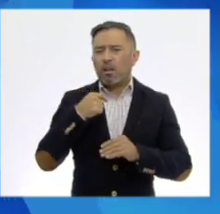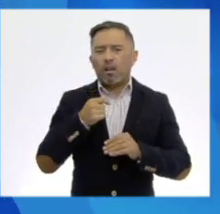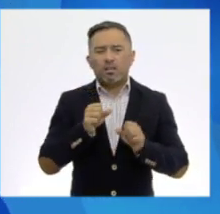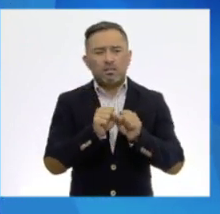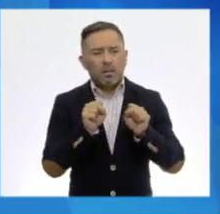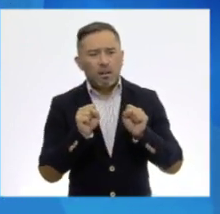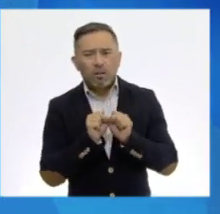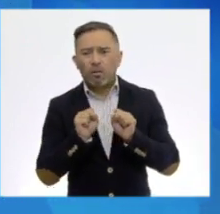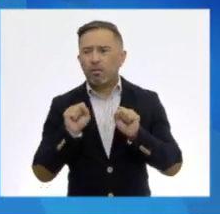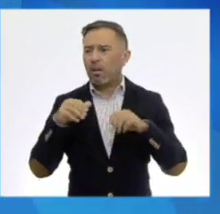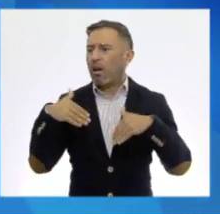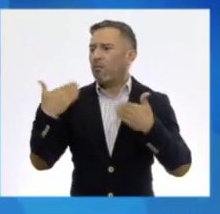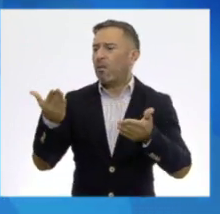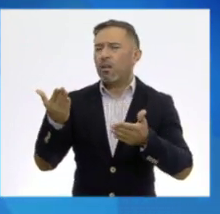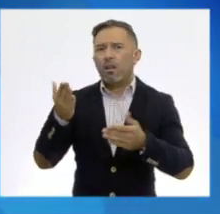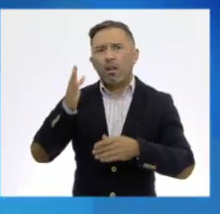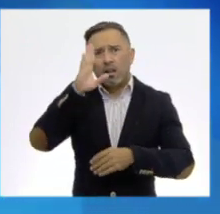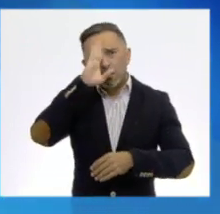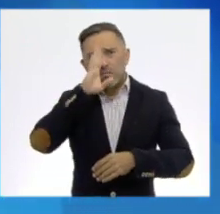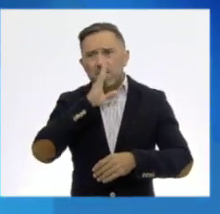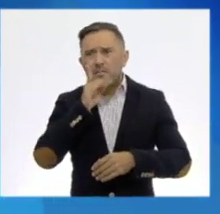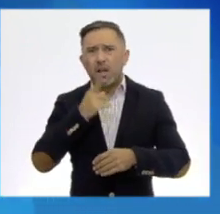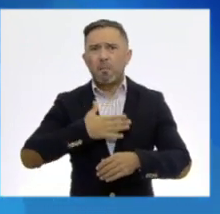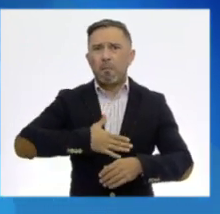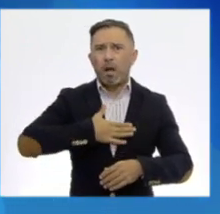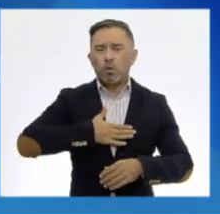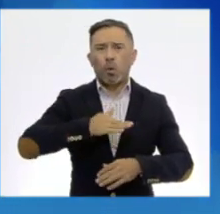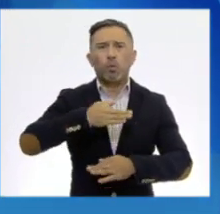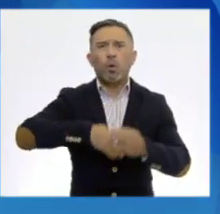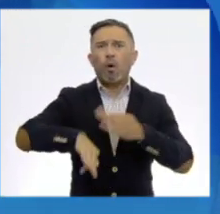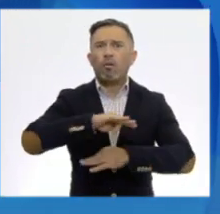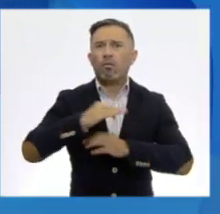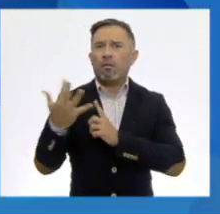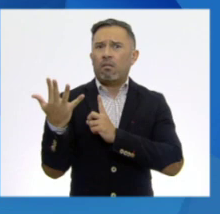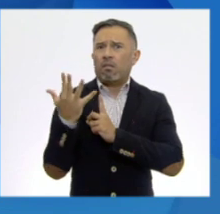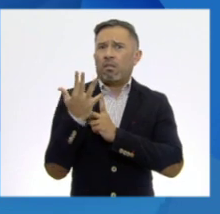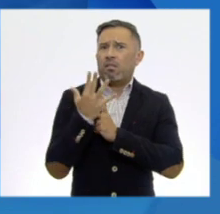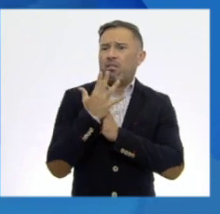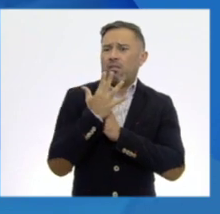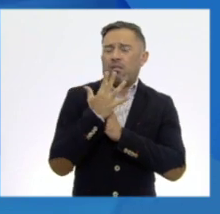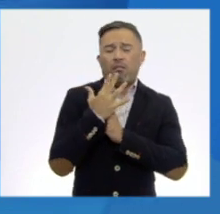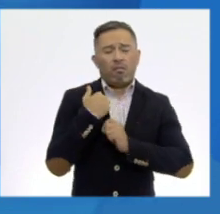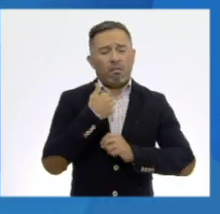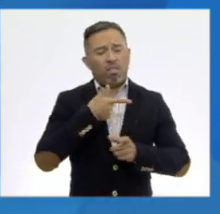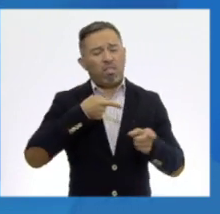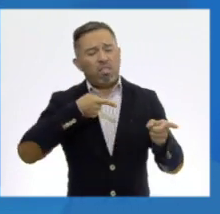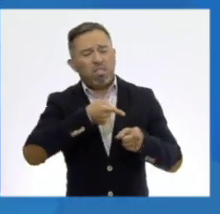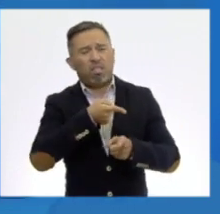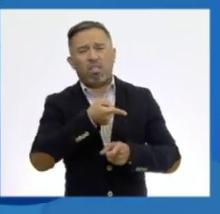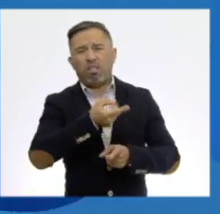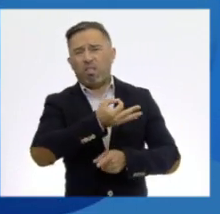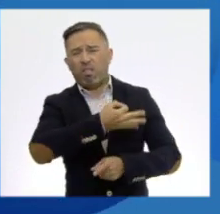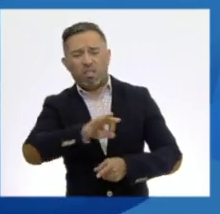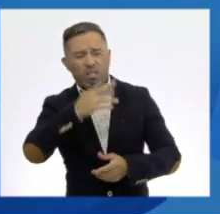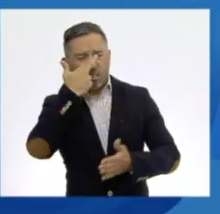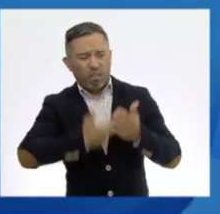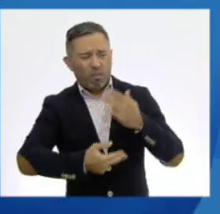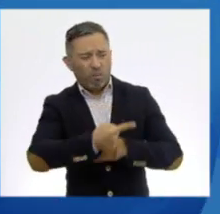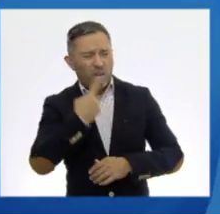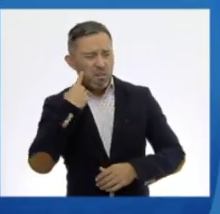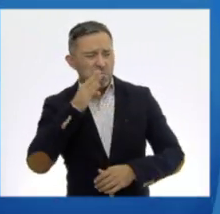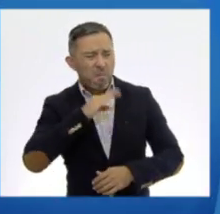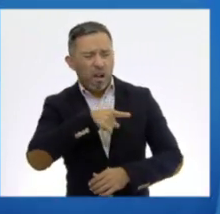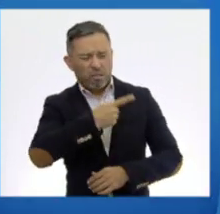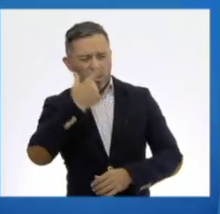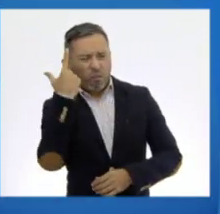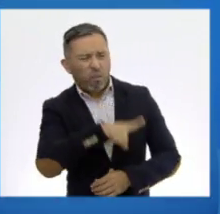los baños, porque en todos ellos me arrinconaban y me insultaban. Que si olía mal, que si era fea, que si no